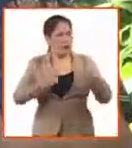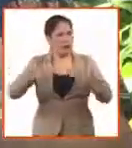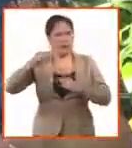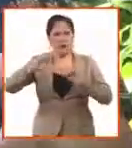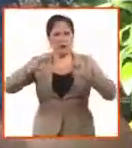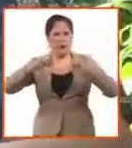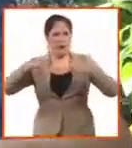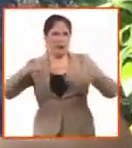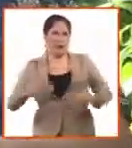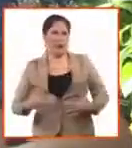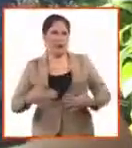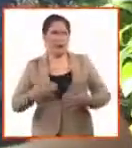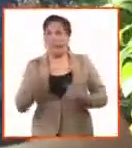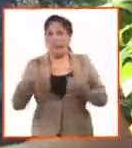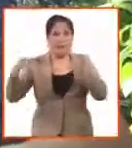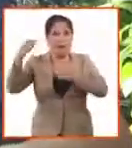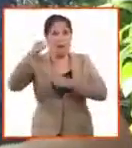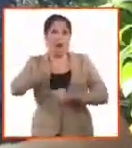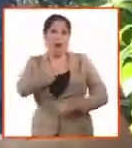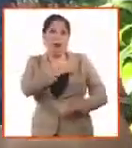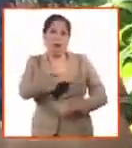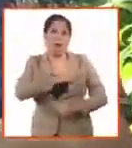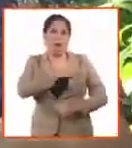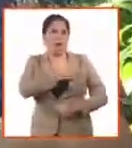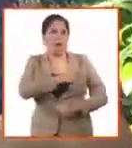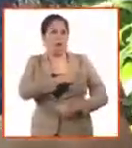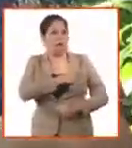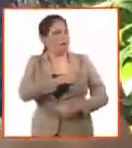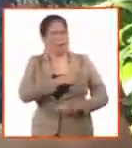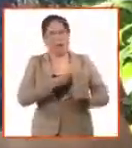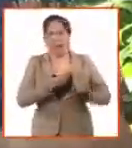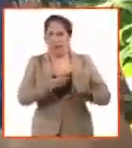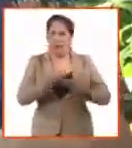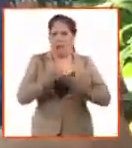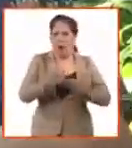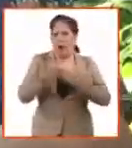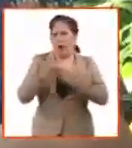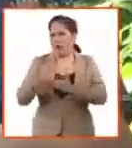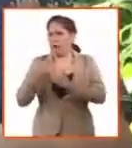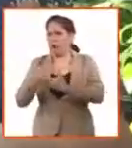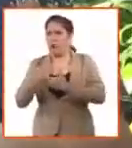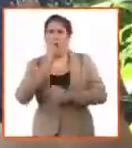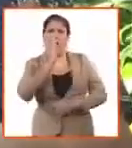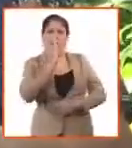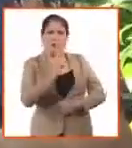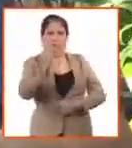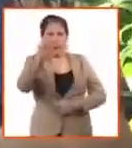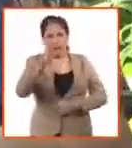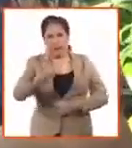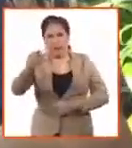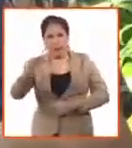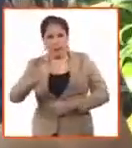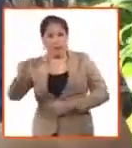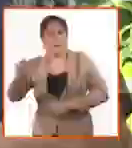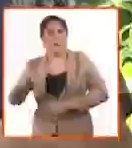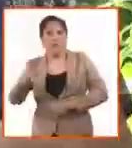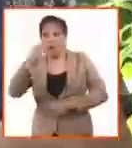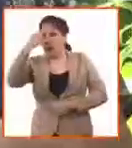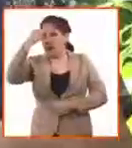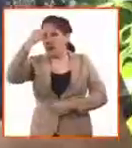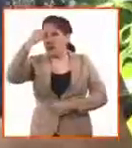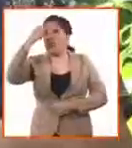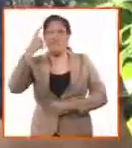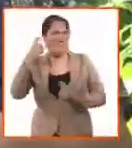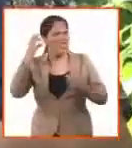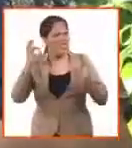es decir el amor con el amor funcionamos la solidaridad el respeto al ser humano la